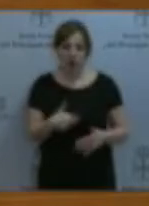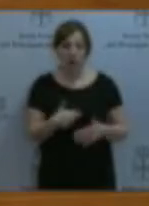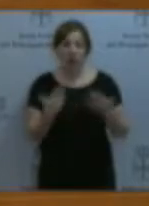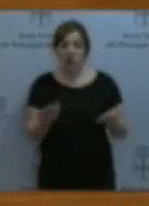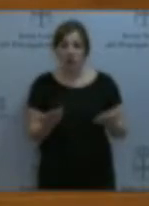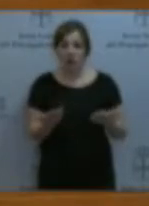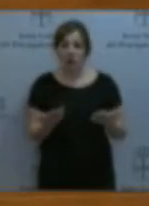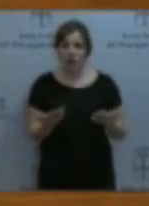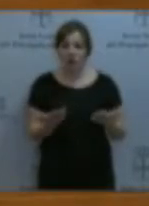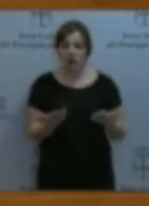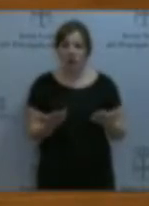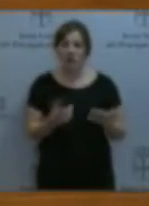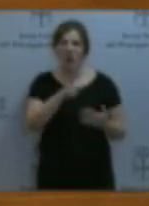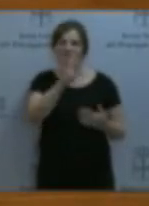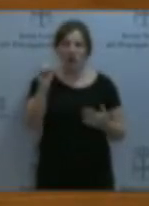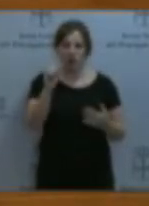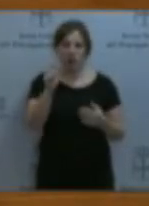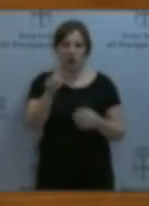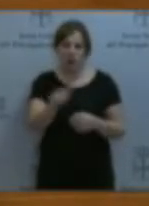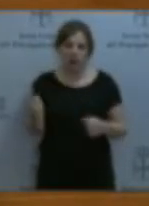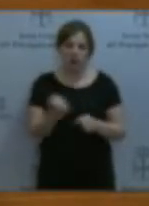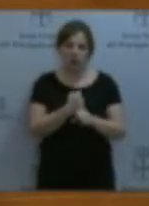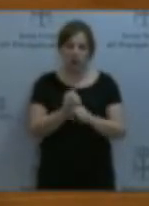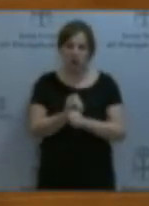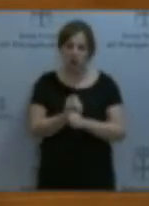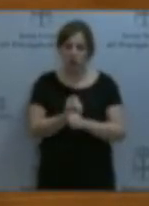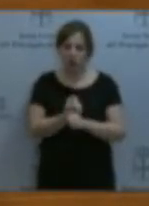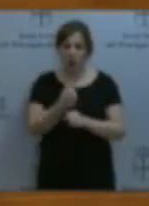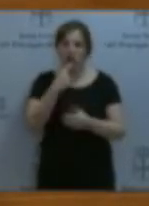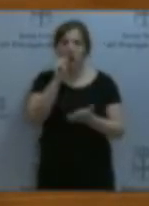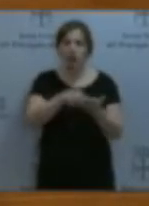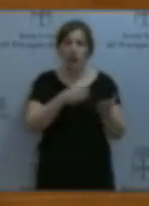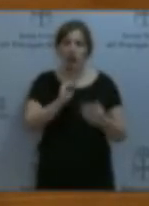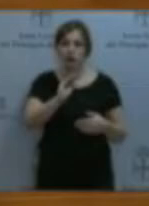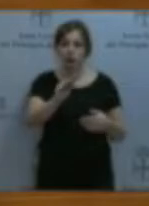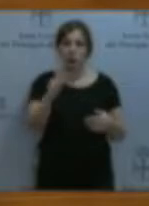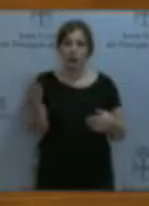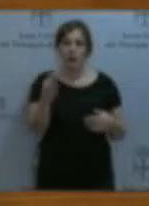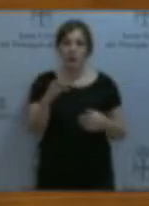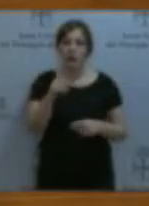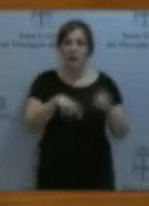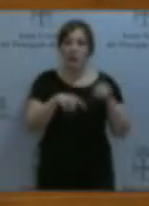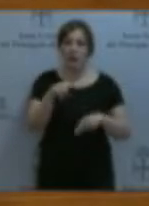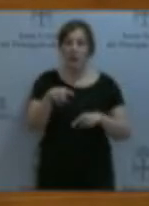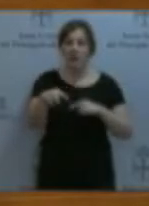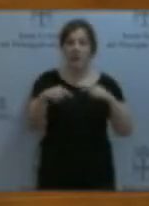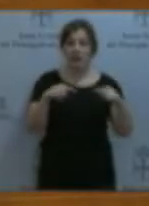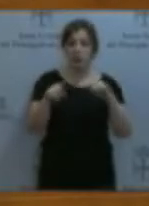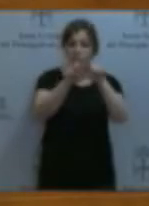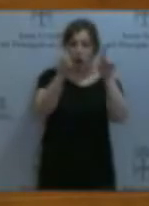Entramado en el que encuentran empleo cientos de personas cuya contratación depende directamente de la libre elección de los directivos de cada